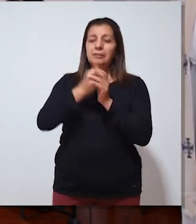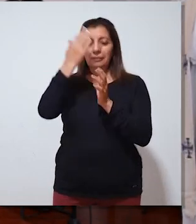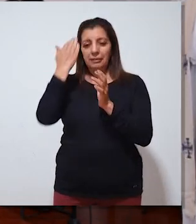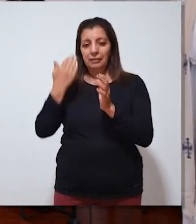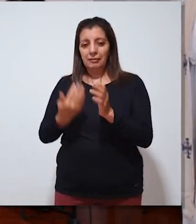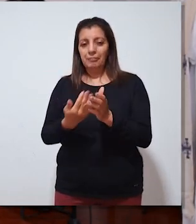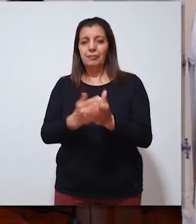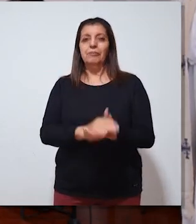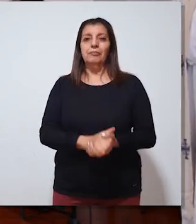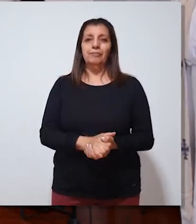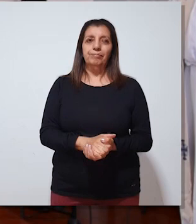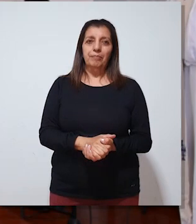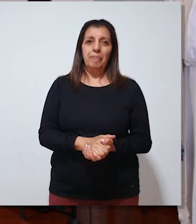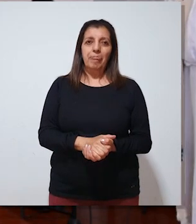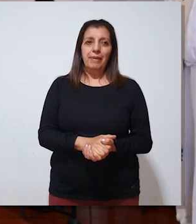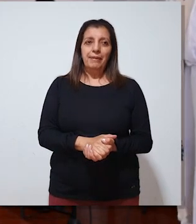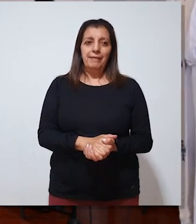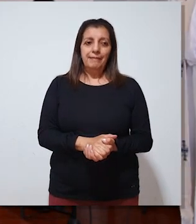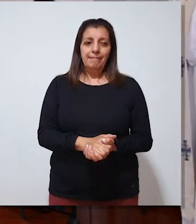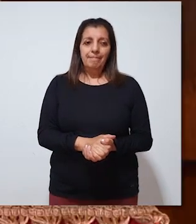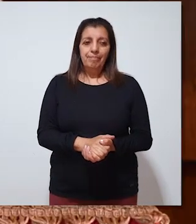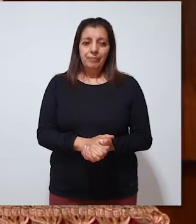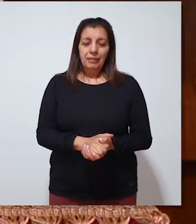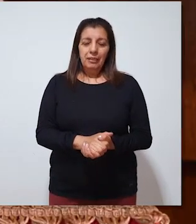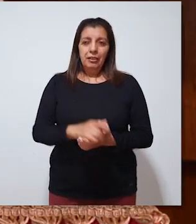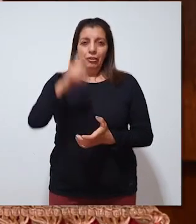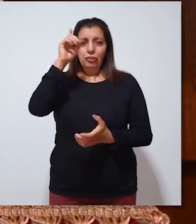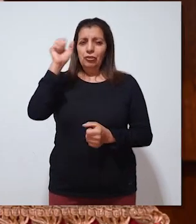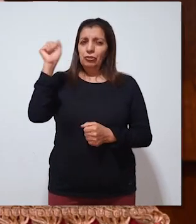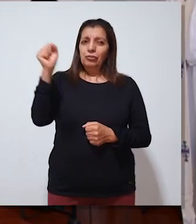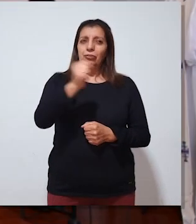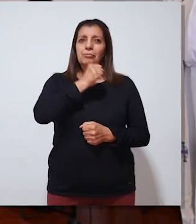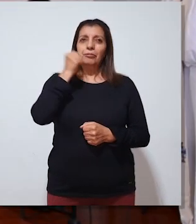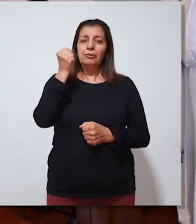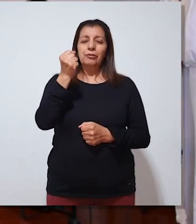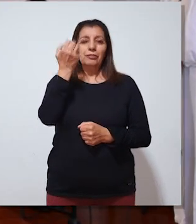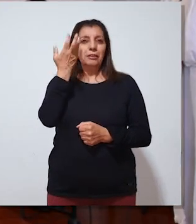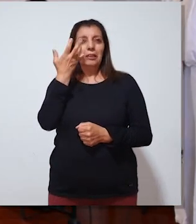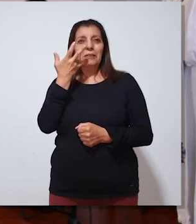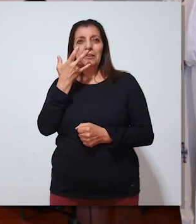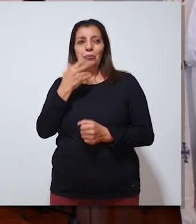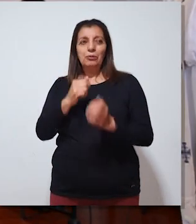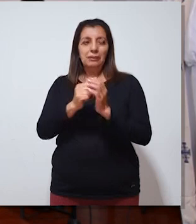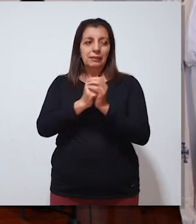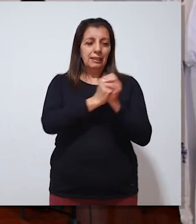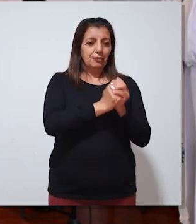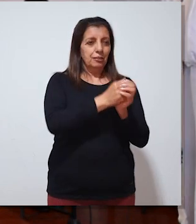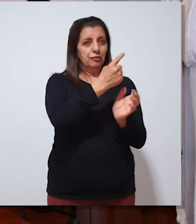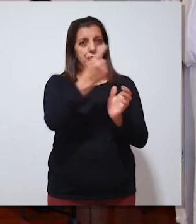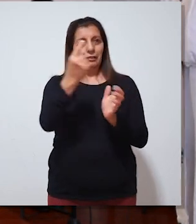Señor. Dios Todopoderoso, te sean gratas nuestras oraciones por el honor que